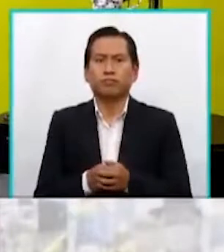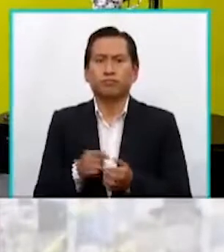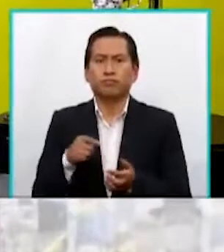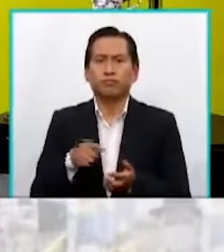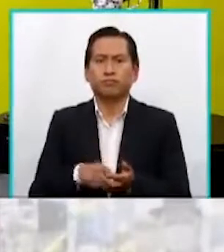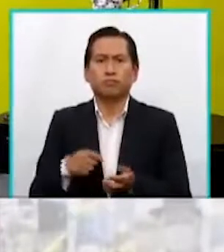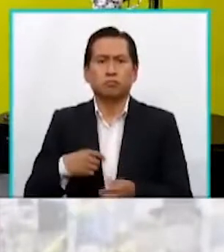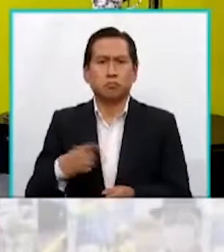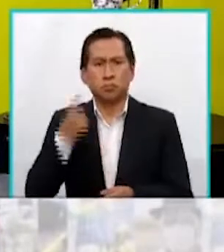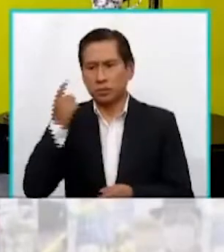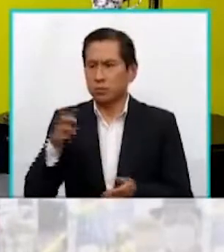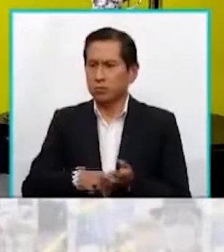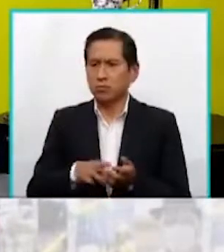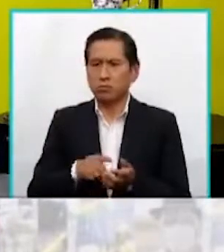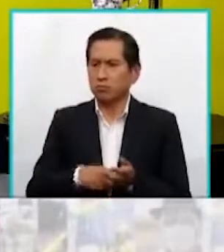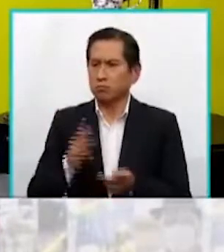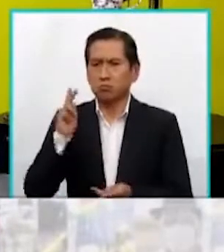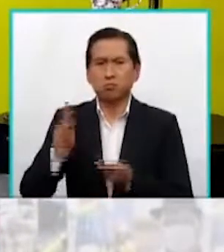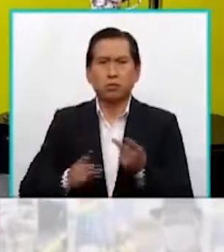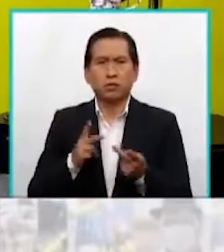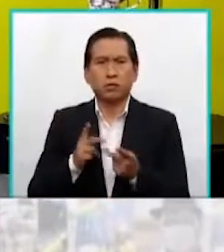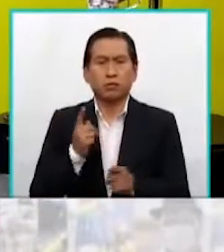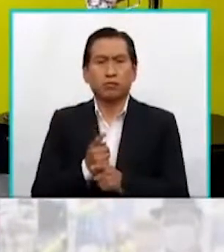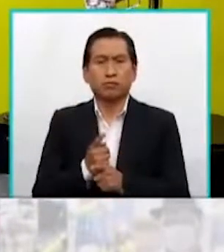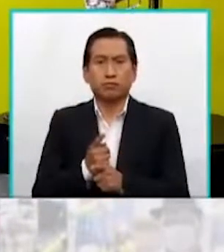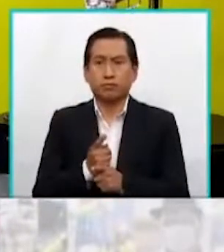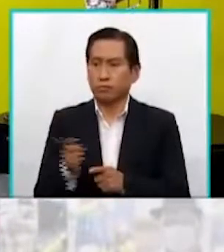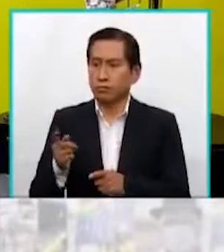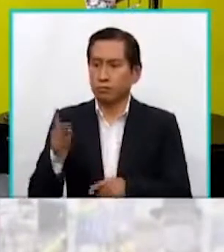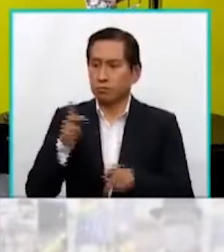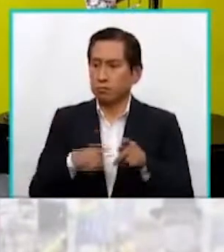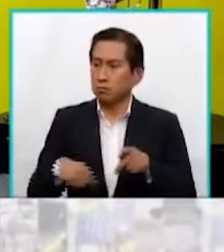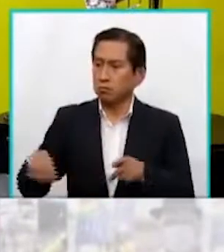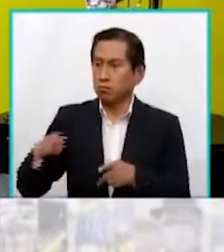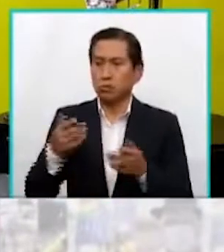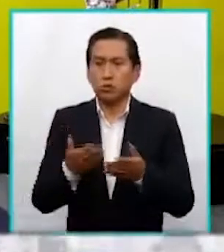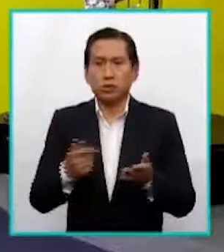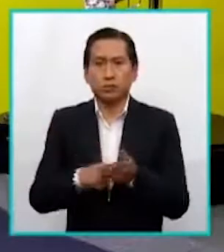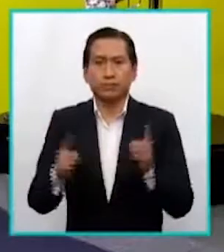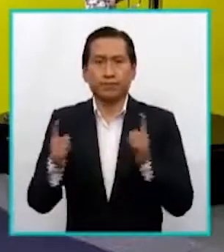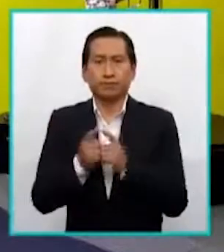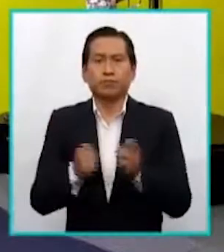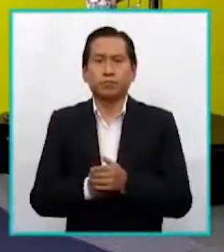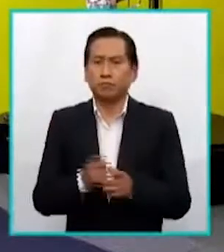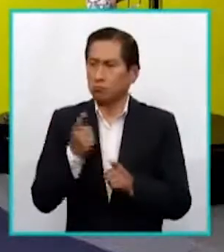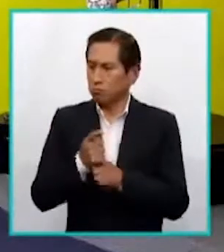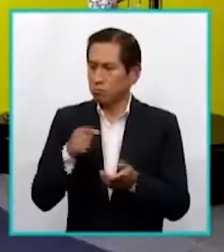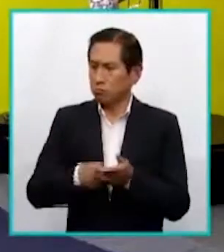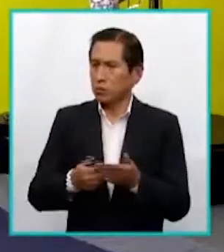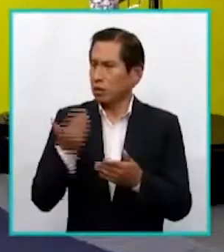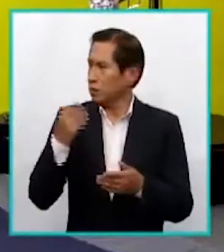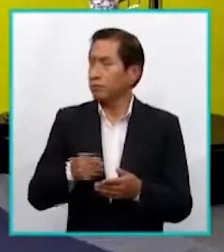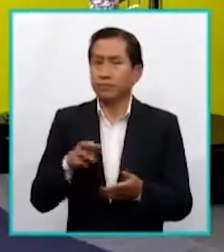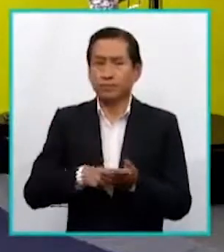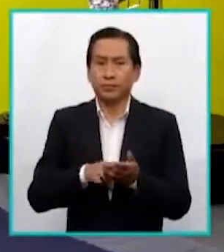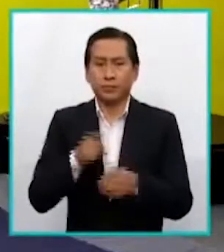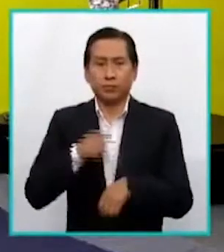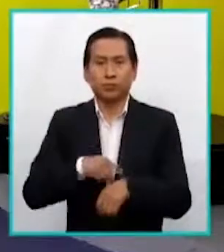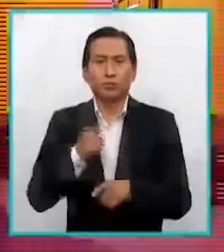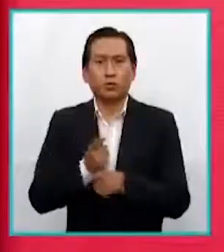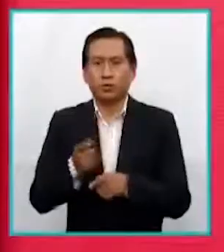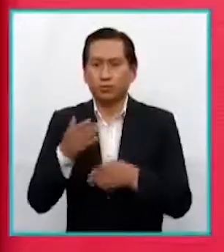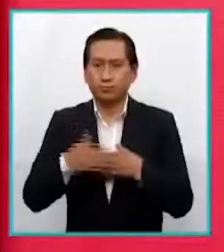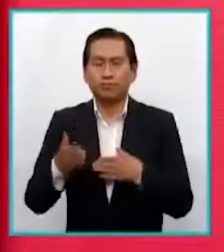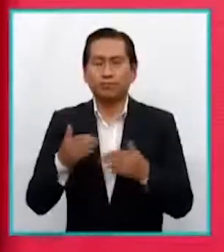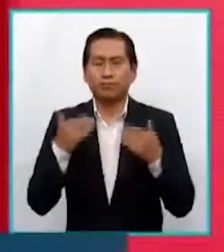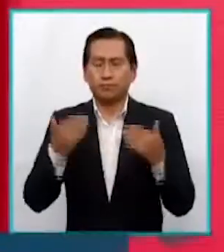yo creo que, por así decirlo, igual perfecto, con las personas o con las cosas con las que puedes toparte. Adecuadas en ese momento, claro. Y desde ese momento puedes seguir